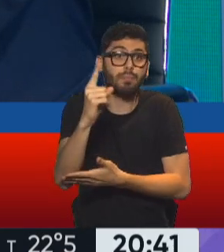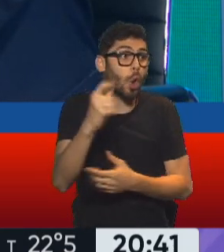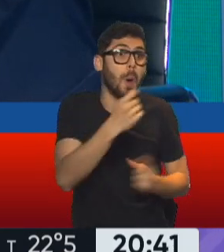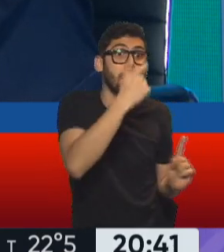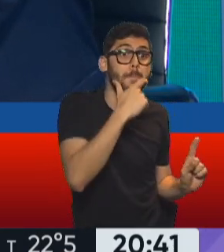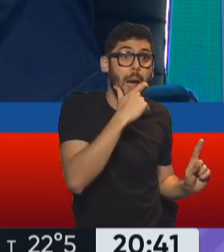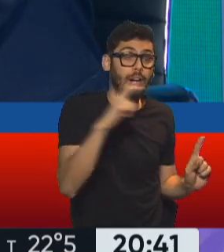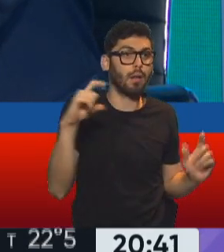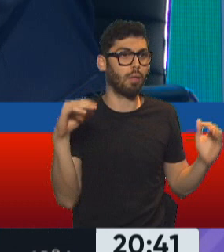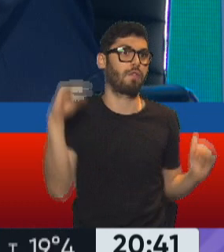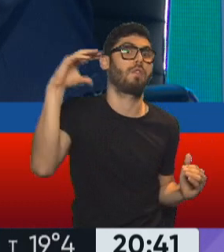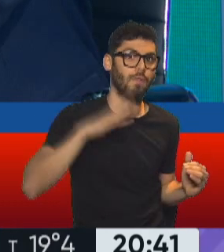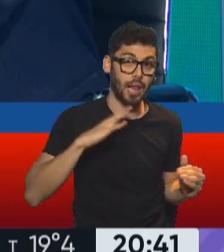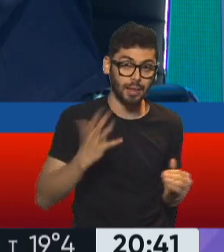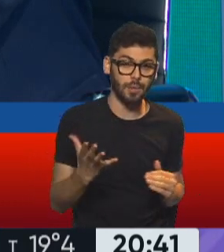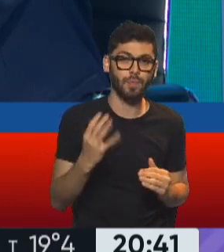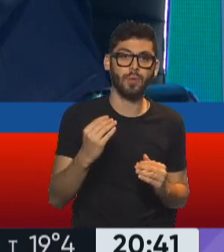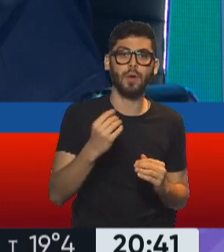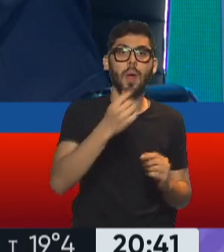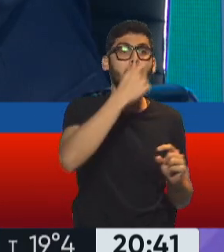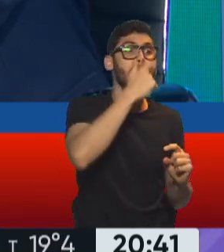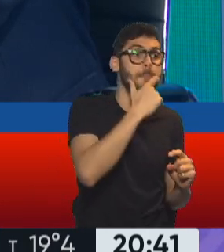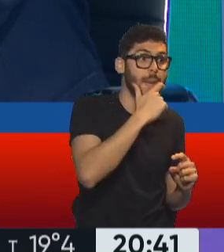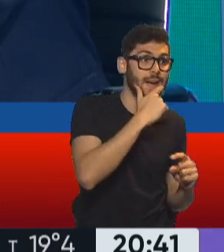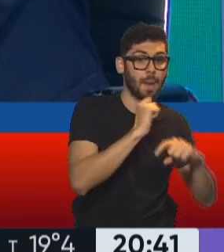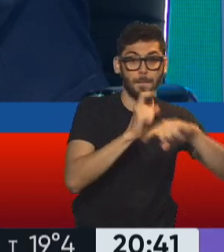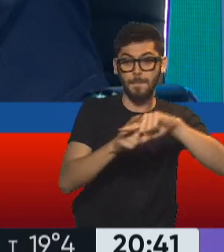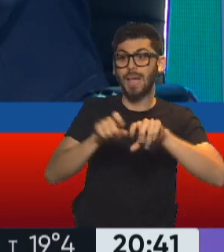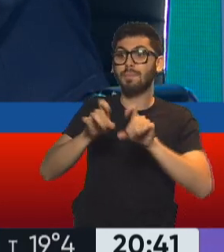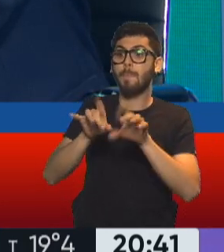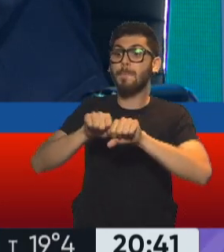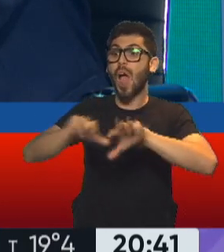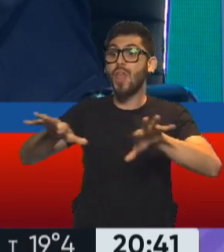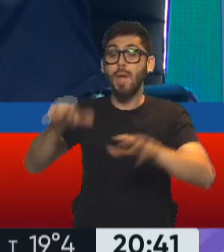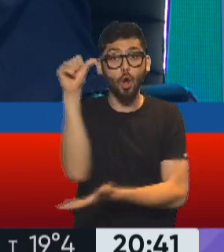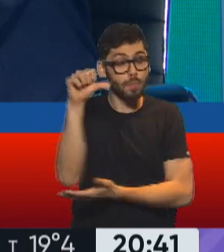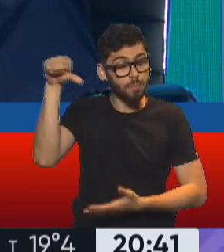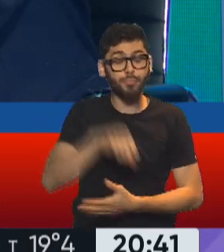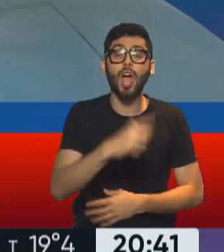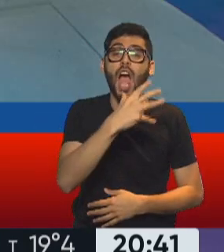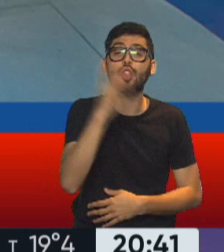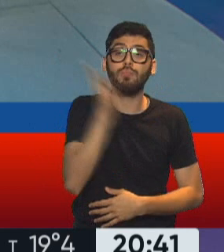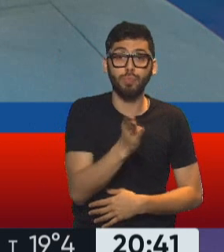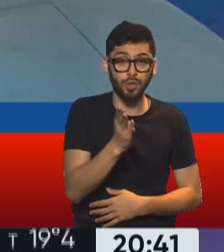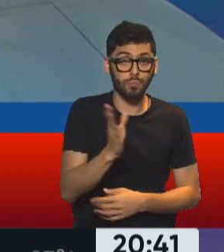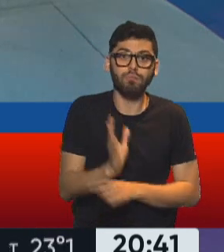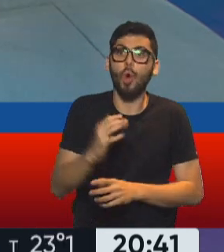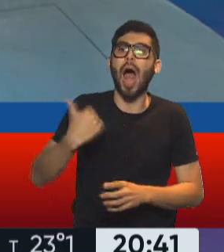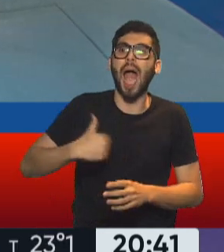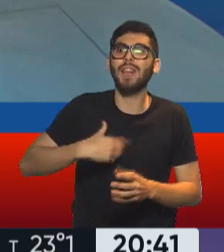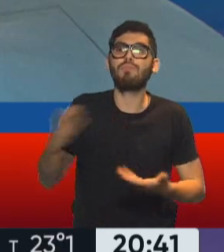querés, lo medimos. La economía Macri más pandemia cayó 14%. Es decir, todo lo que producimos los argentinos en un año se achicó